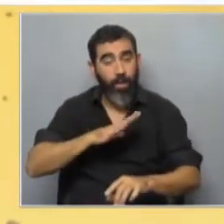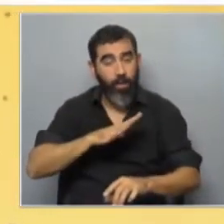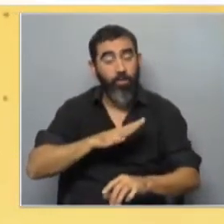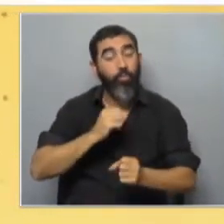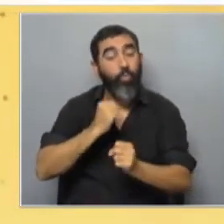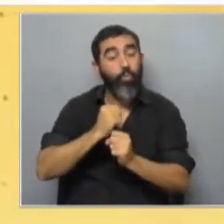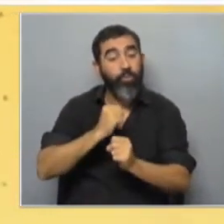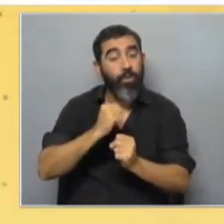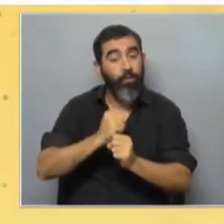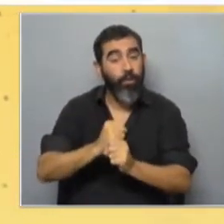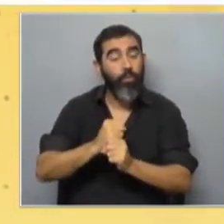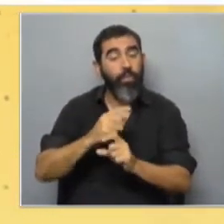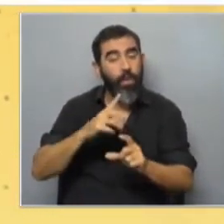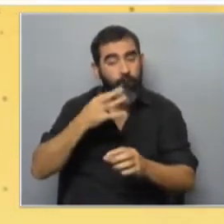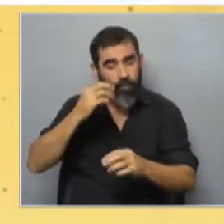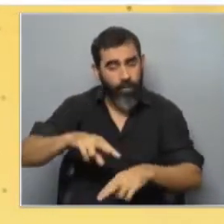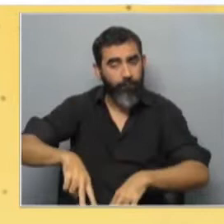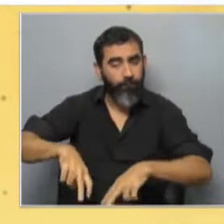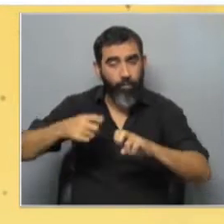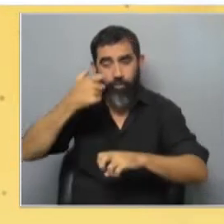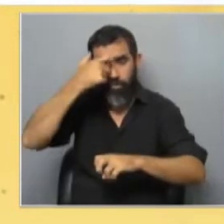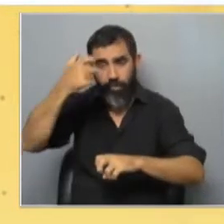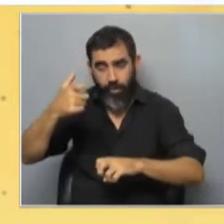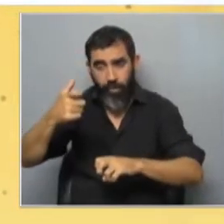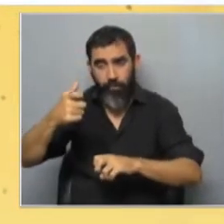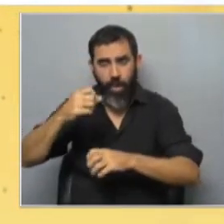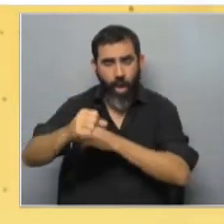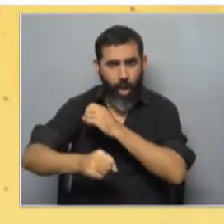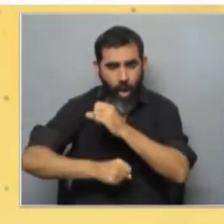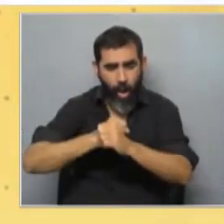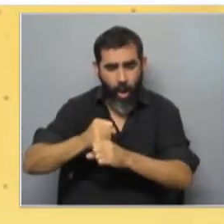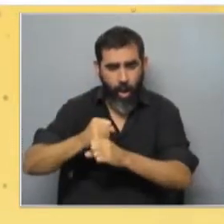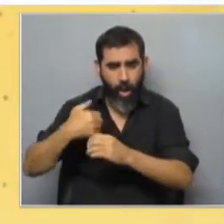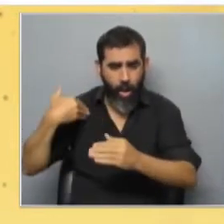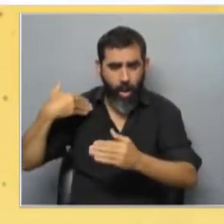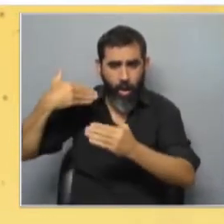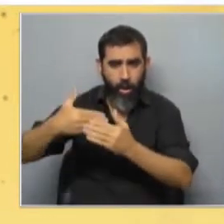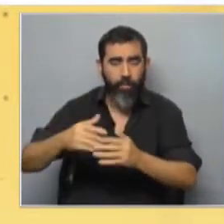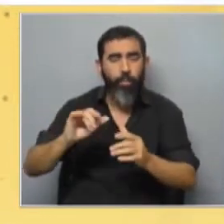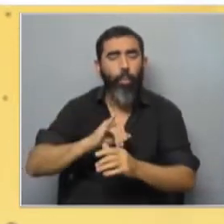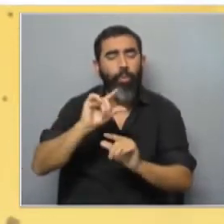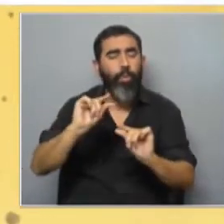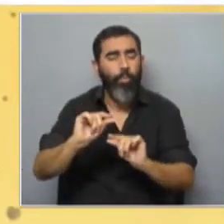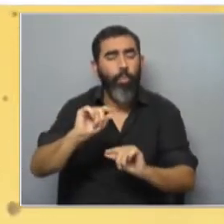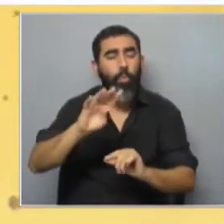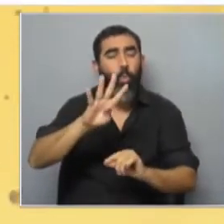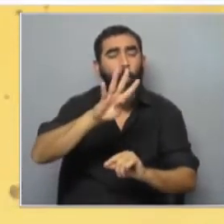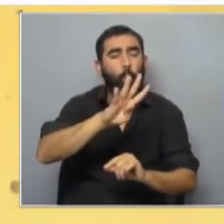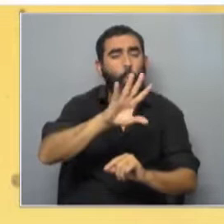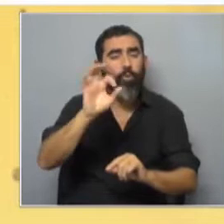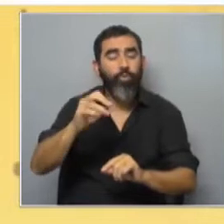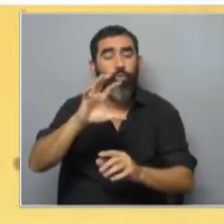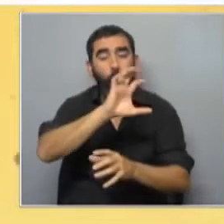un trabajo que lleva investigación científica y déjame contar un poquito, hay más de